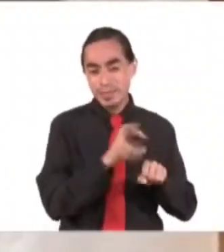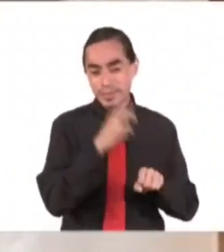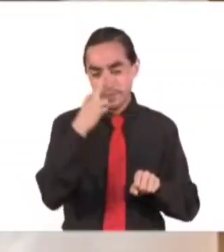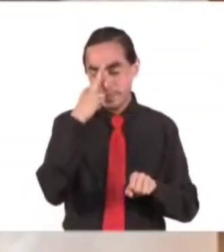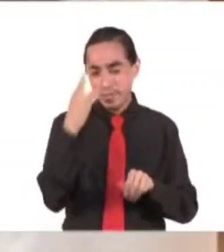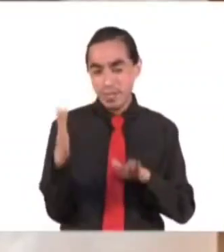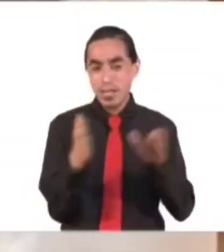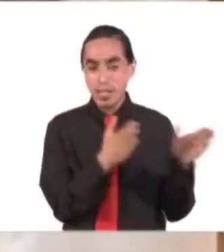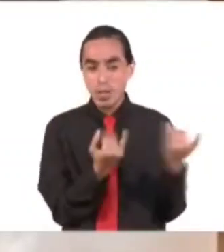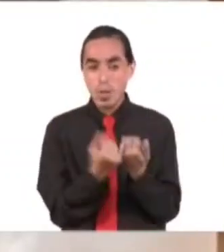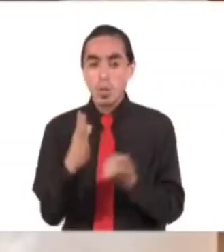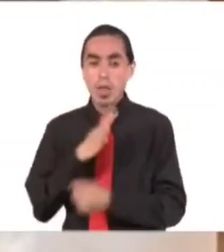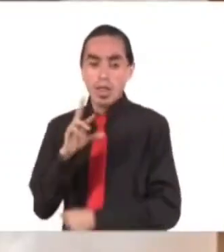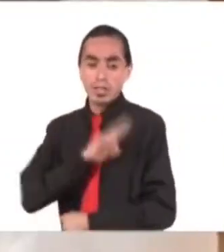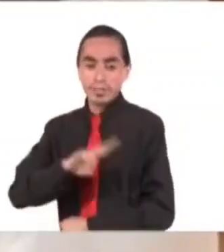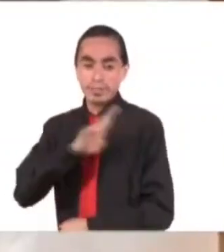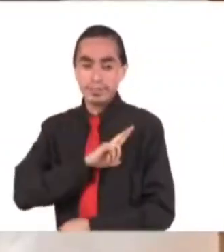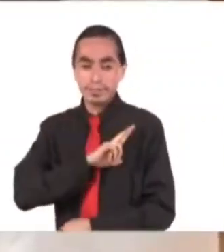con la iniciativa privada,